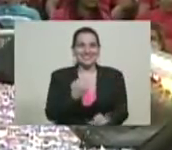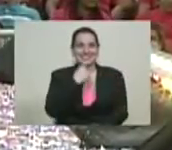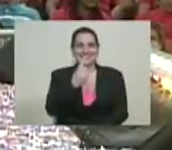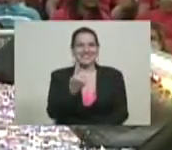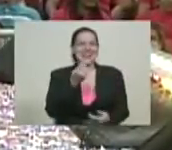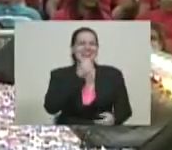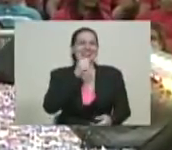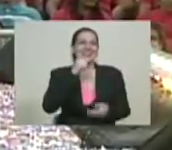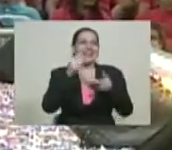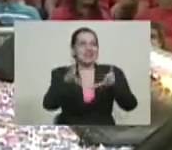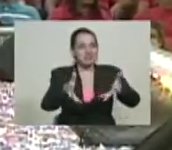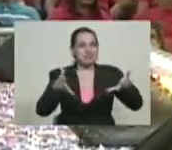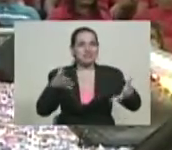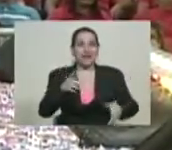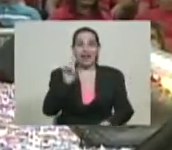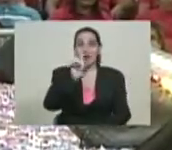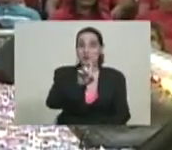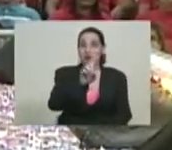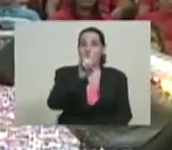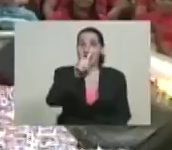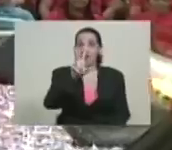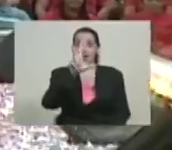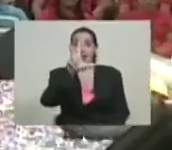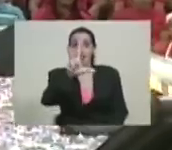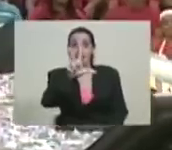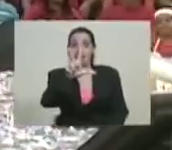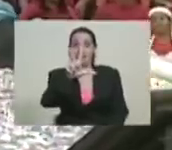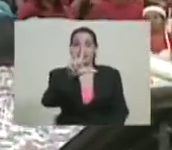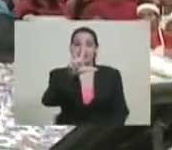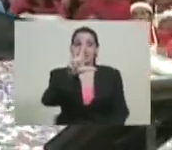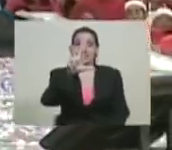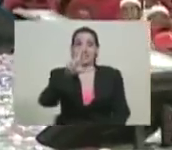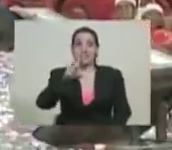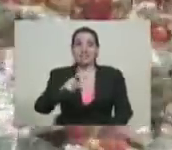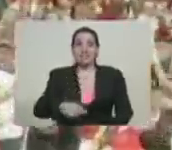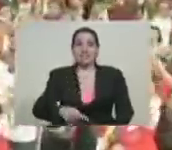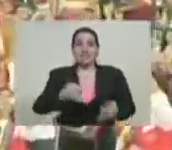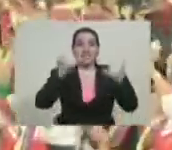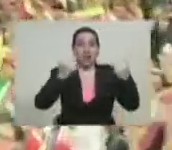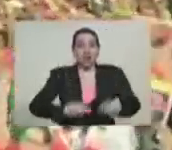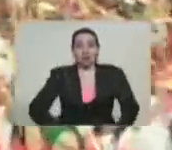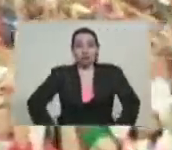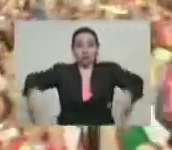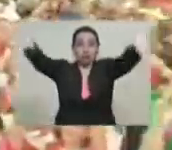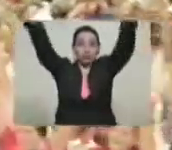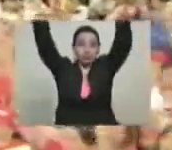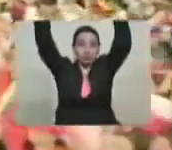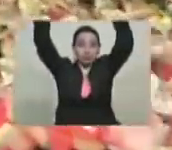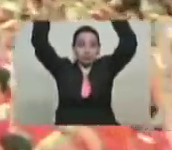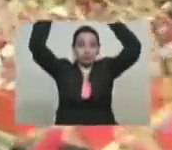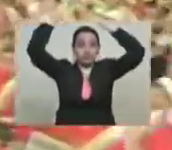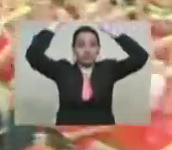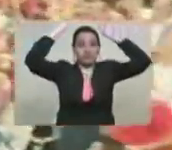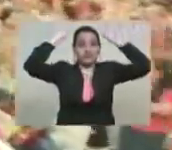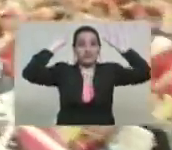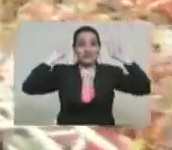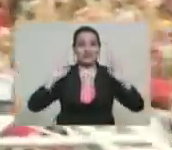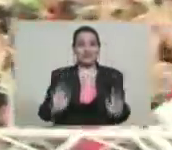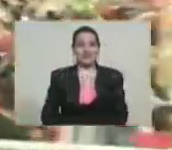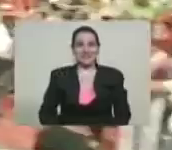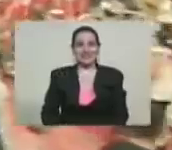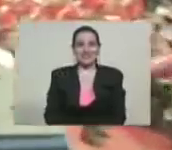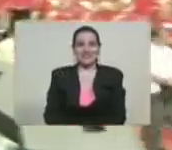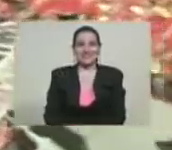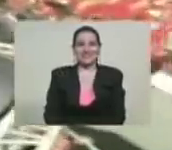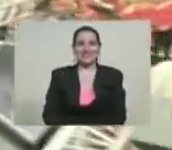las elecciones. A la una, a las dos, a las tres, y crece la ola bolivariana, y crece